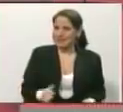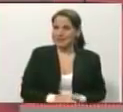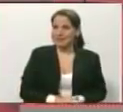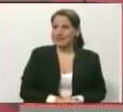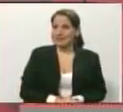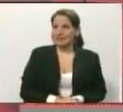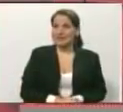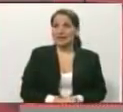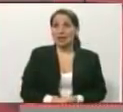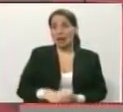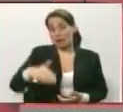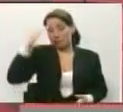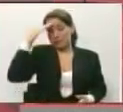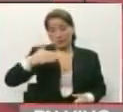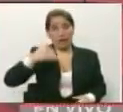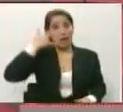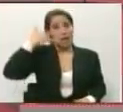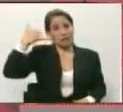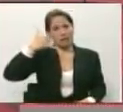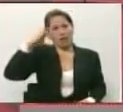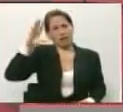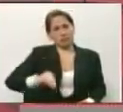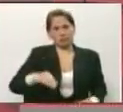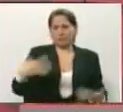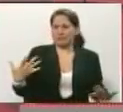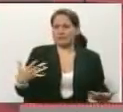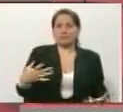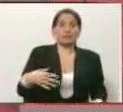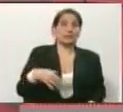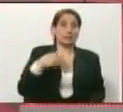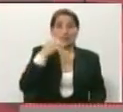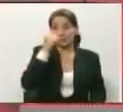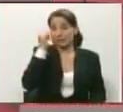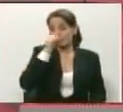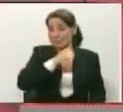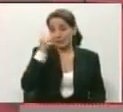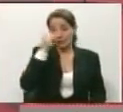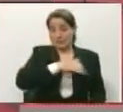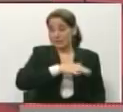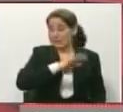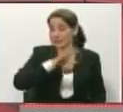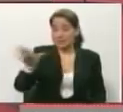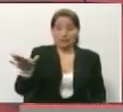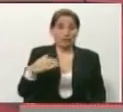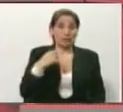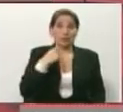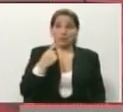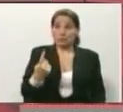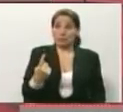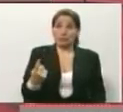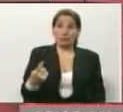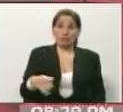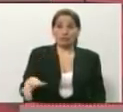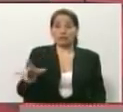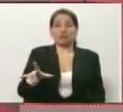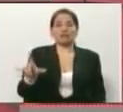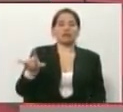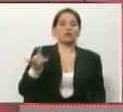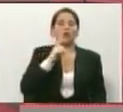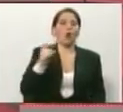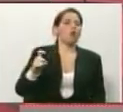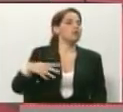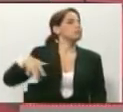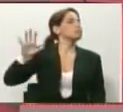Michael Moreno, no, apagaron el teléfono. Coño, qué excusa más chimba, Dios mío. No te quiero, te odio. Apagó el teléfono.